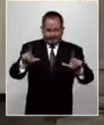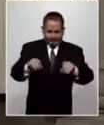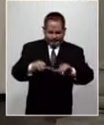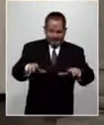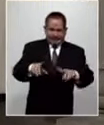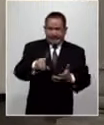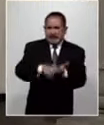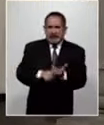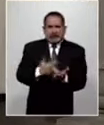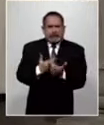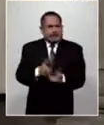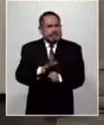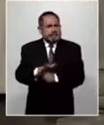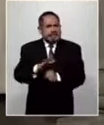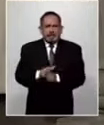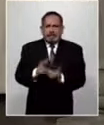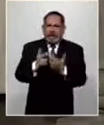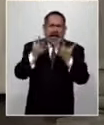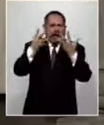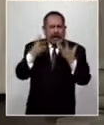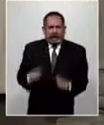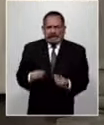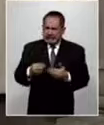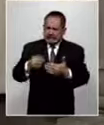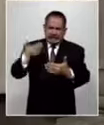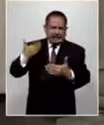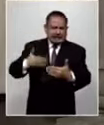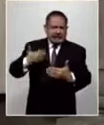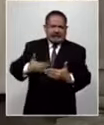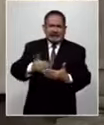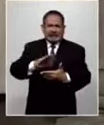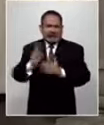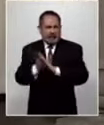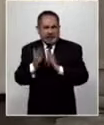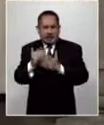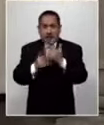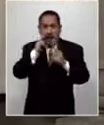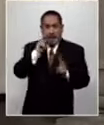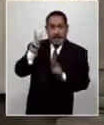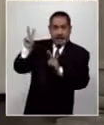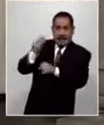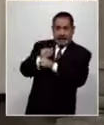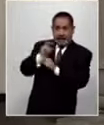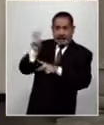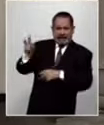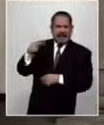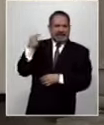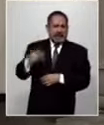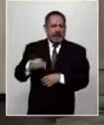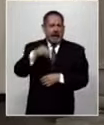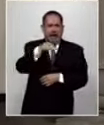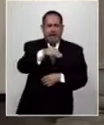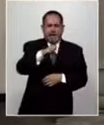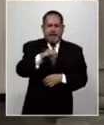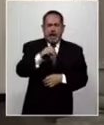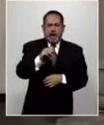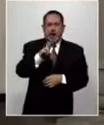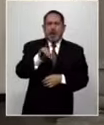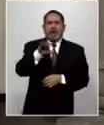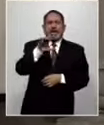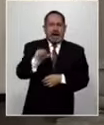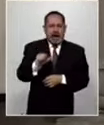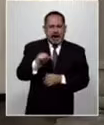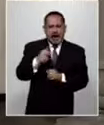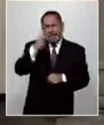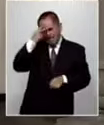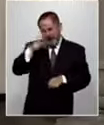la riqueza documental. Esa plataforma que ustedes están viendo aquí, Memórica, México, Haz